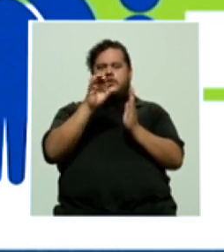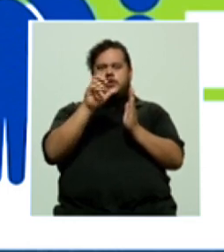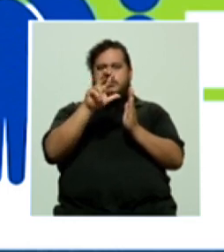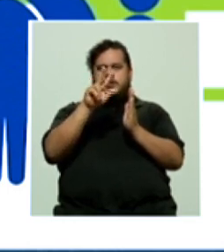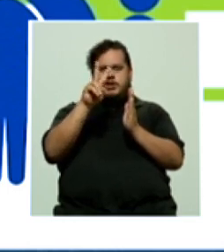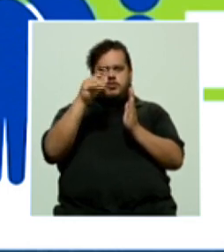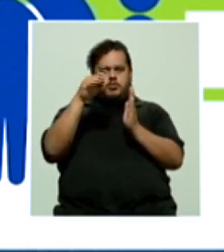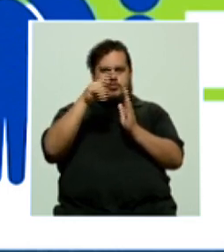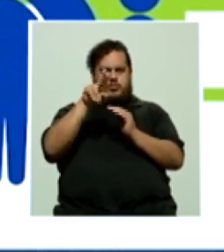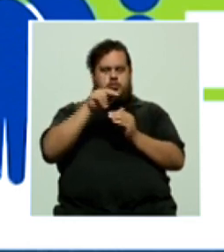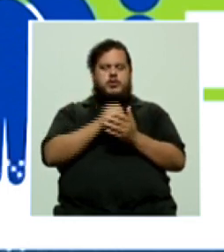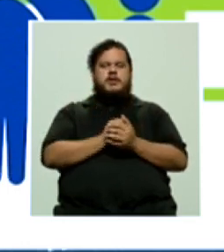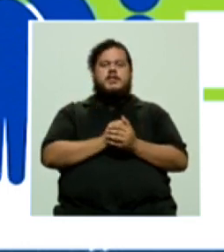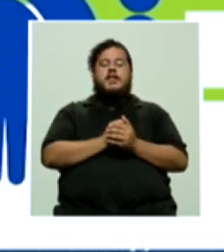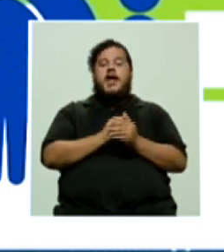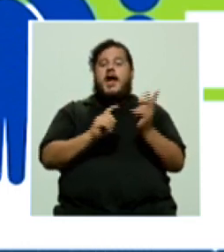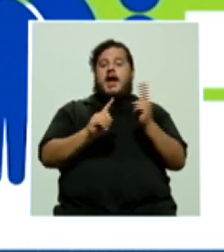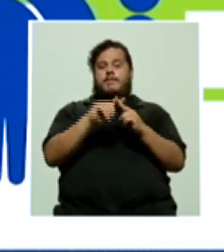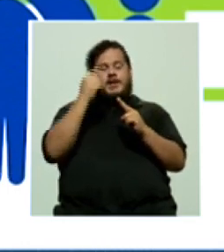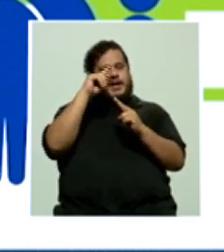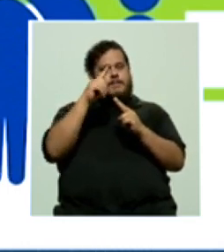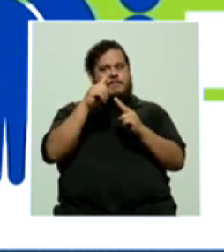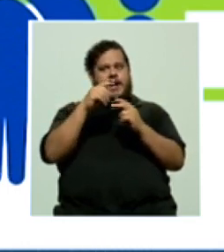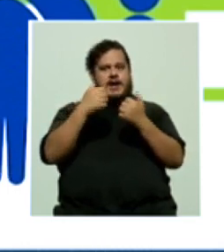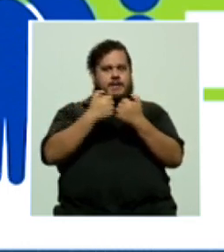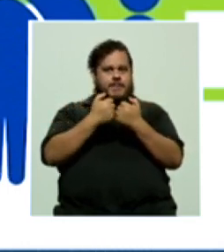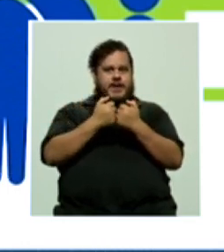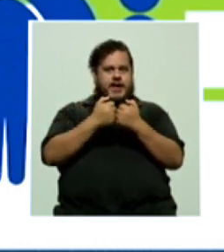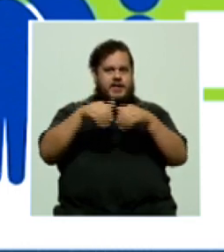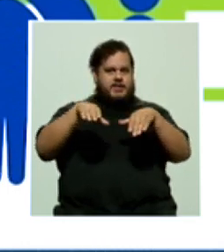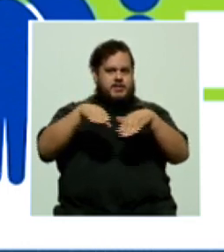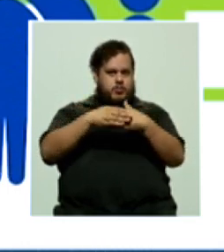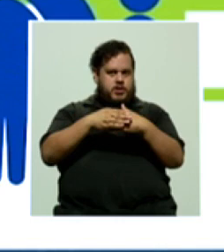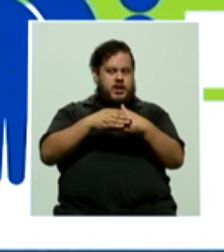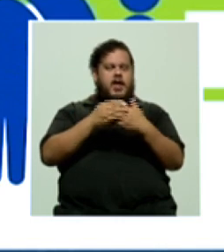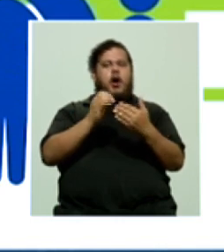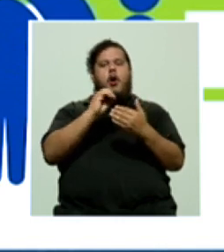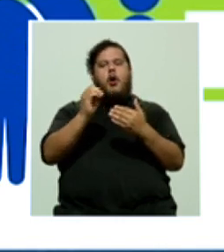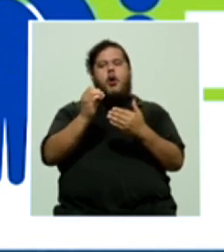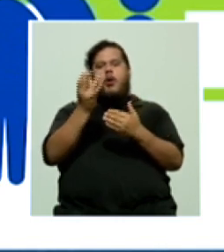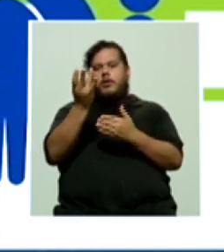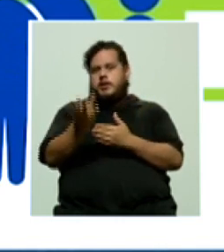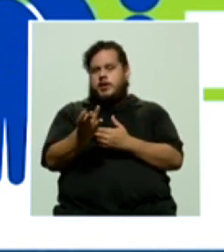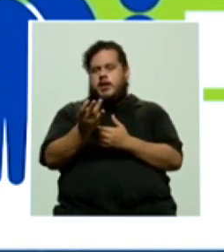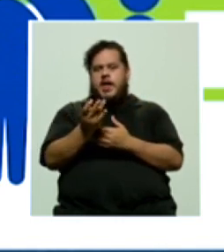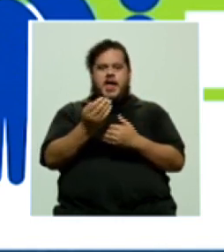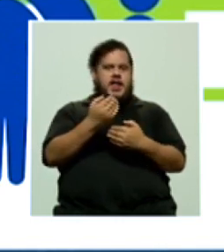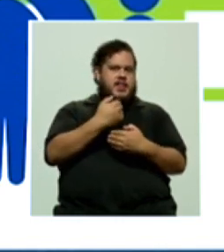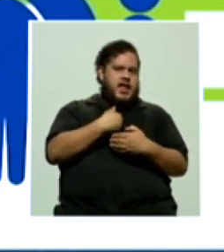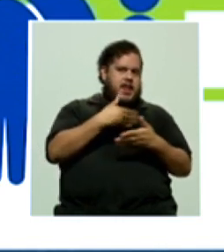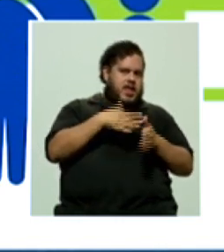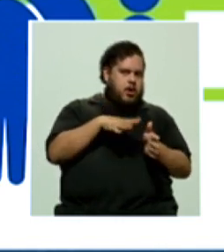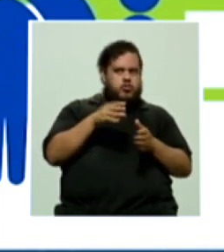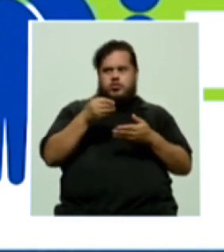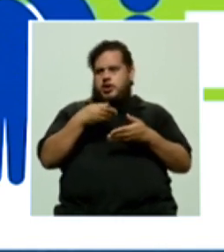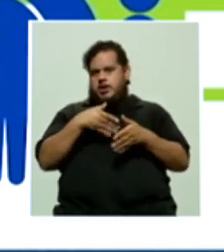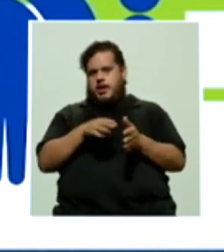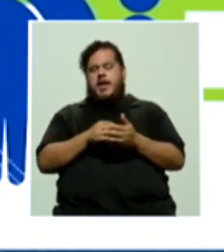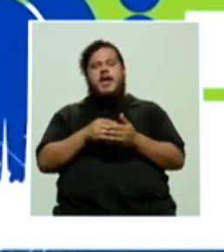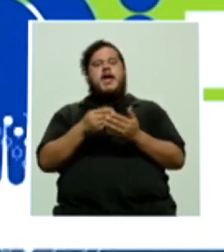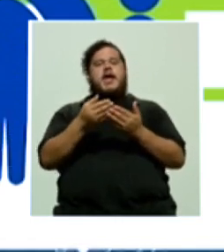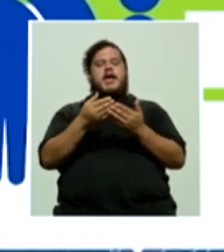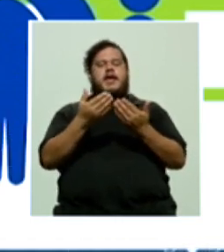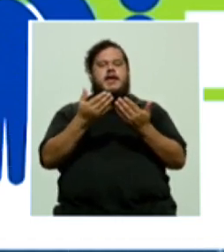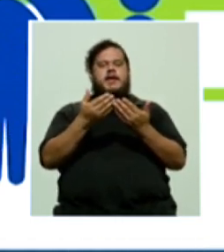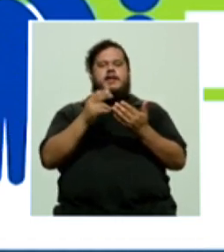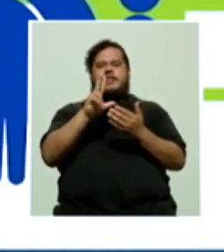1.615.932 colones. Aplica para parejas casadas o en unión libre, con o sin hijos, parejas del mismo sexo con al menos 3